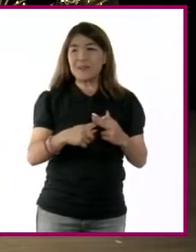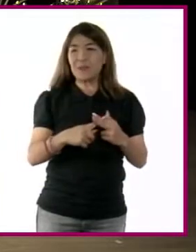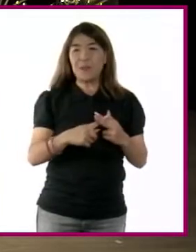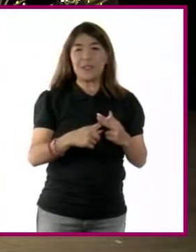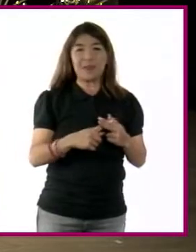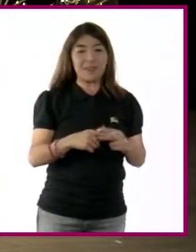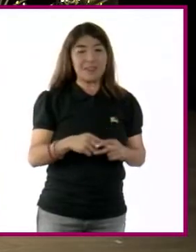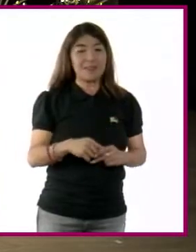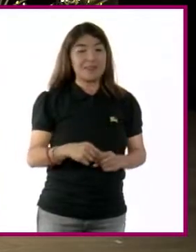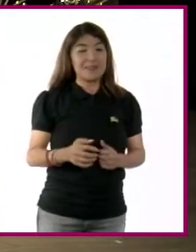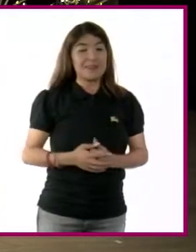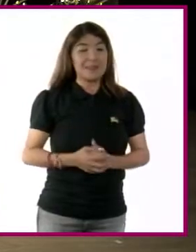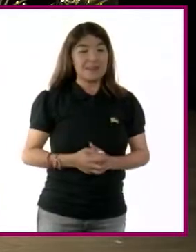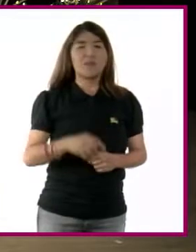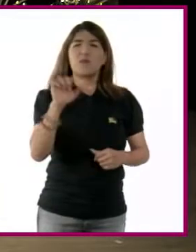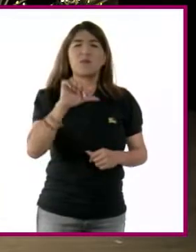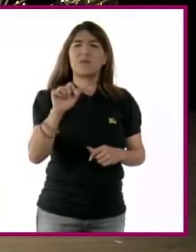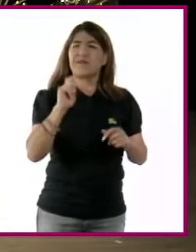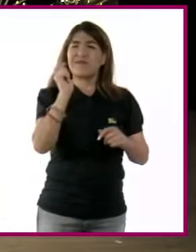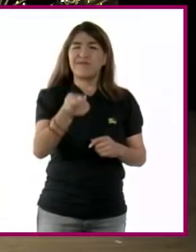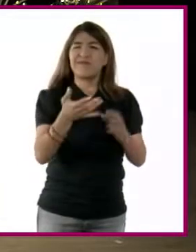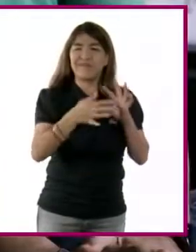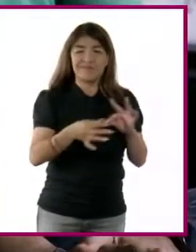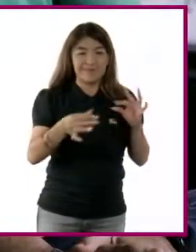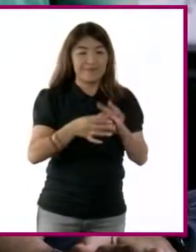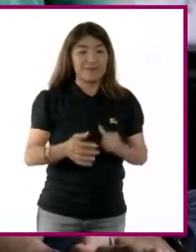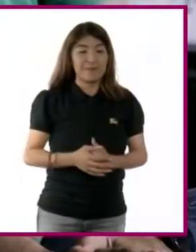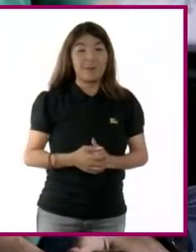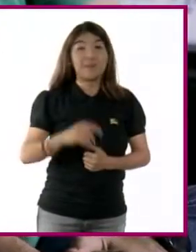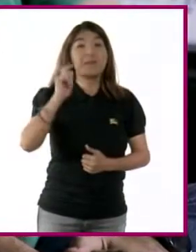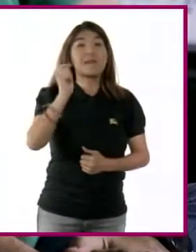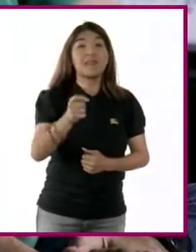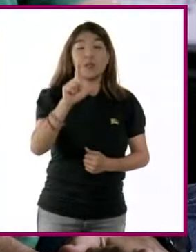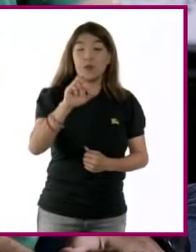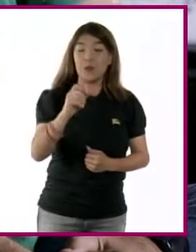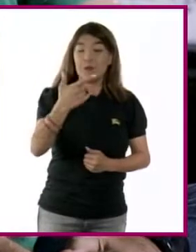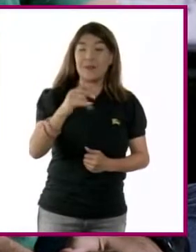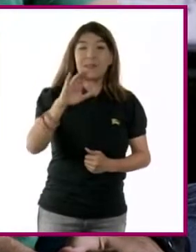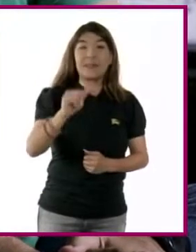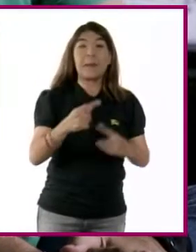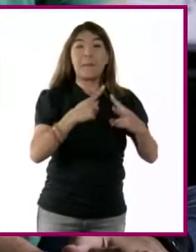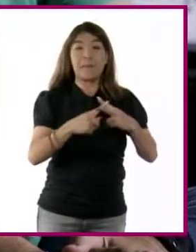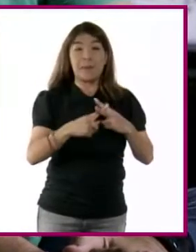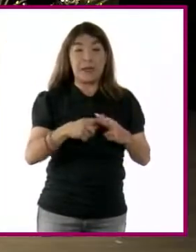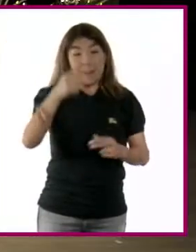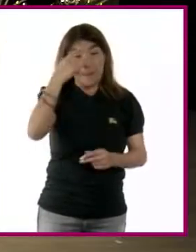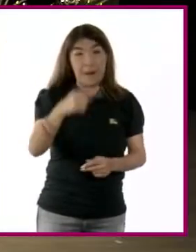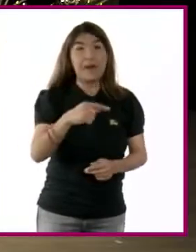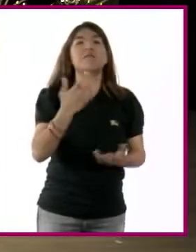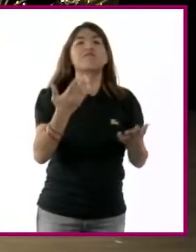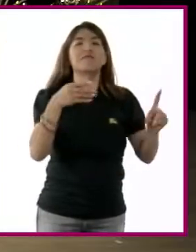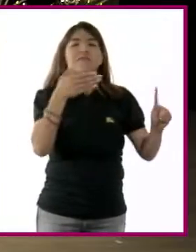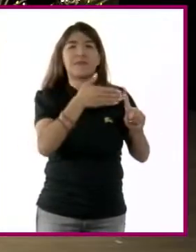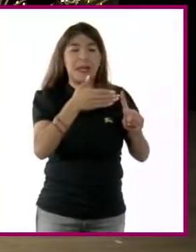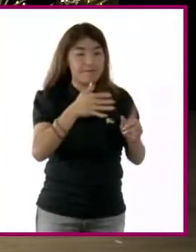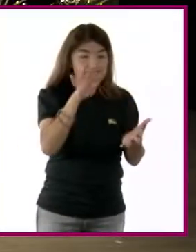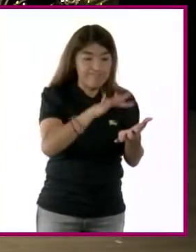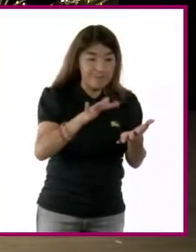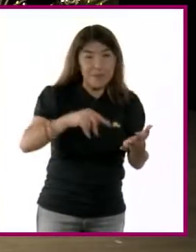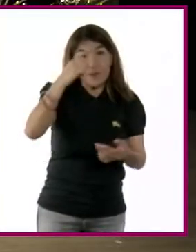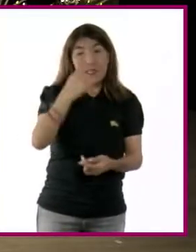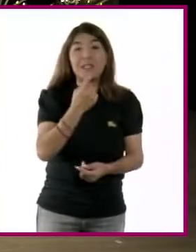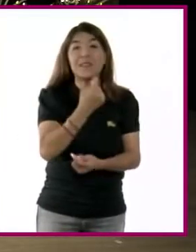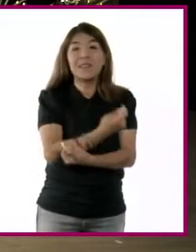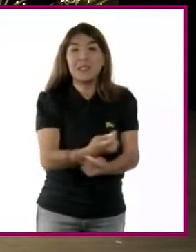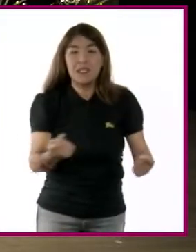Dimara? Pues hoy vamos a hablar de la lógica matemática en la literatura infantil, enfocándonos en una de las